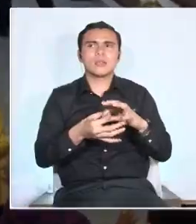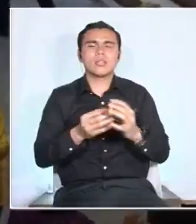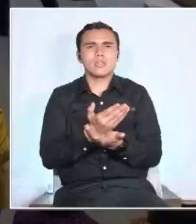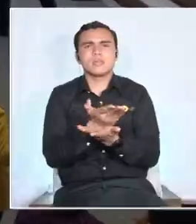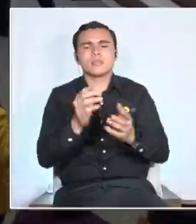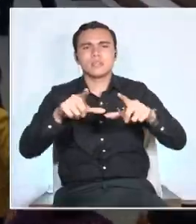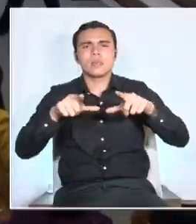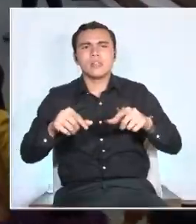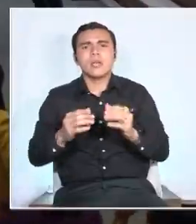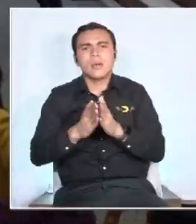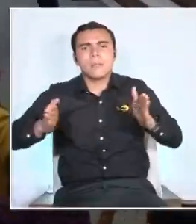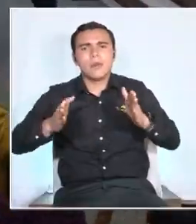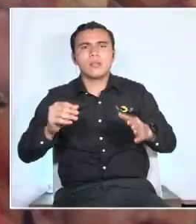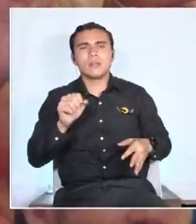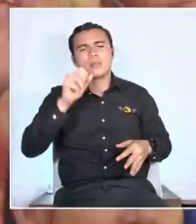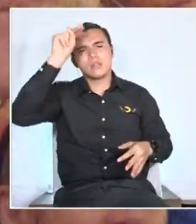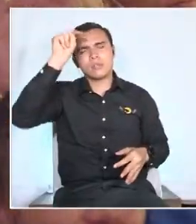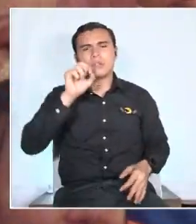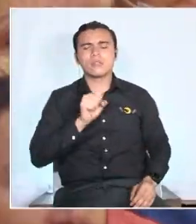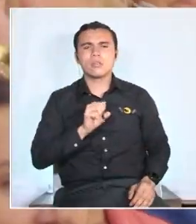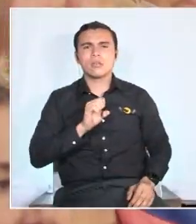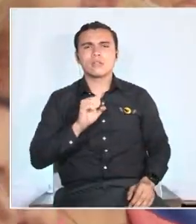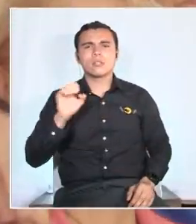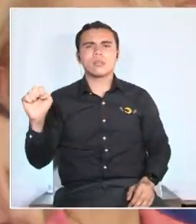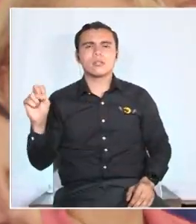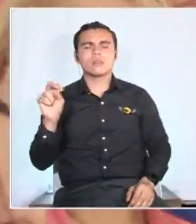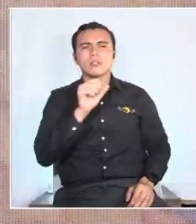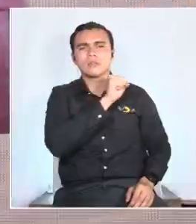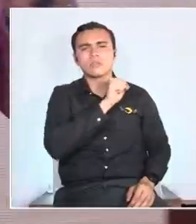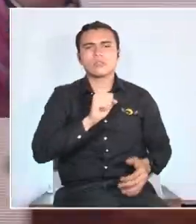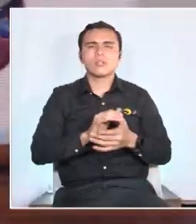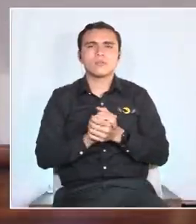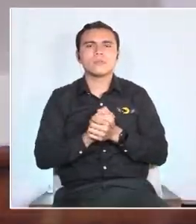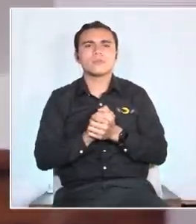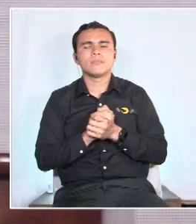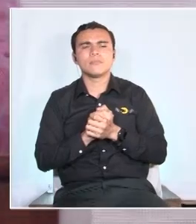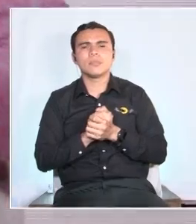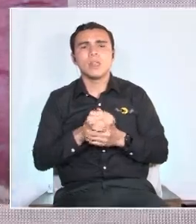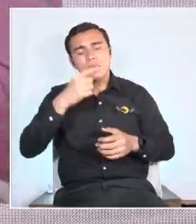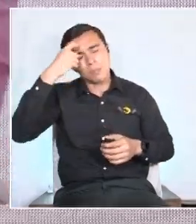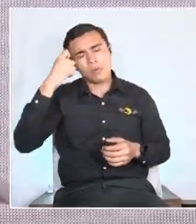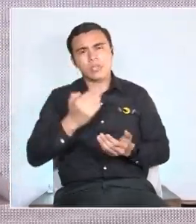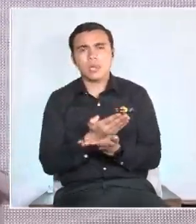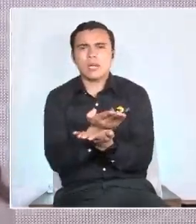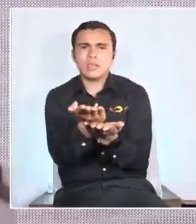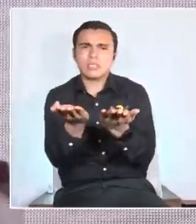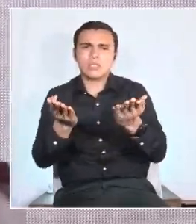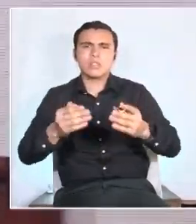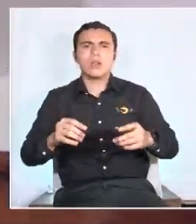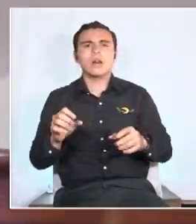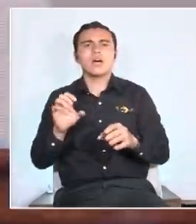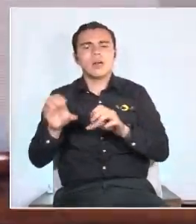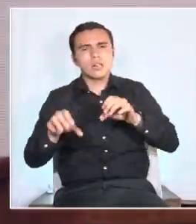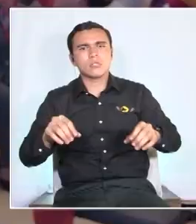expanden al norte, al sur, al este y al oeste. Aleluya. Porque ese auto